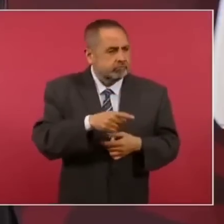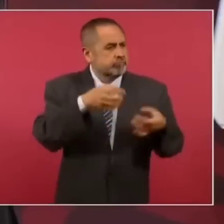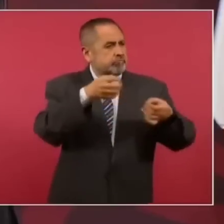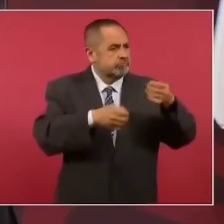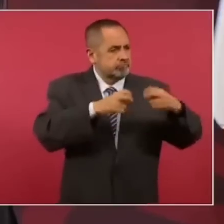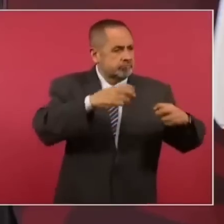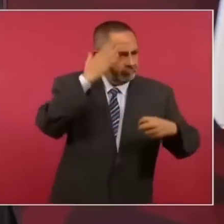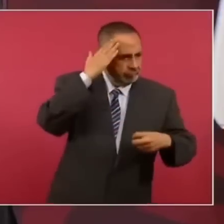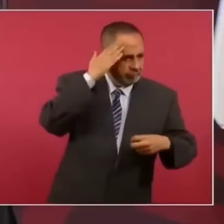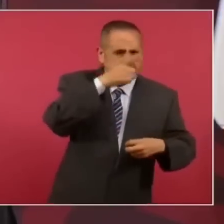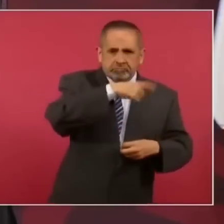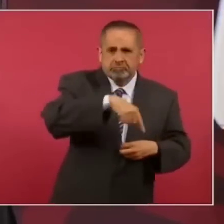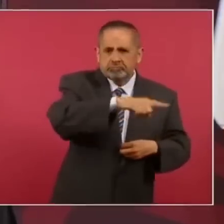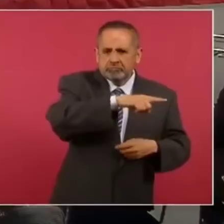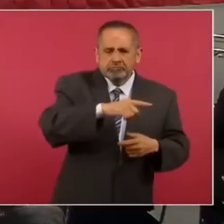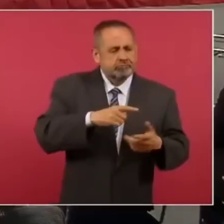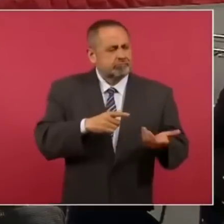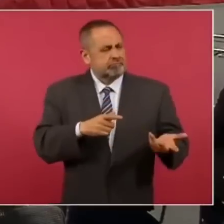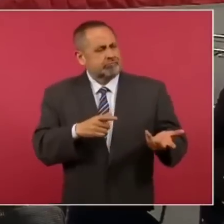magistrados,